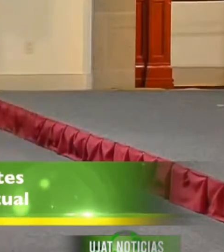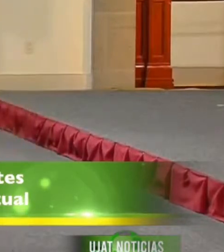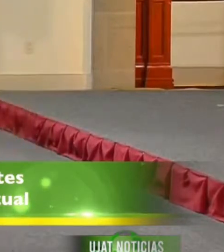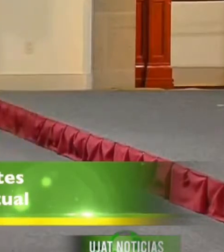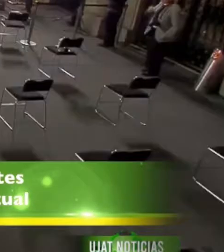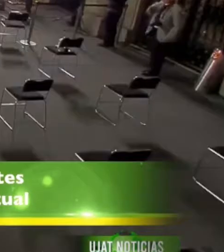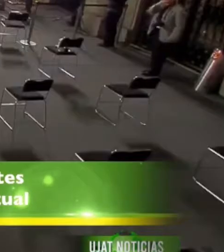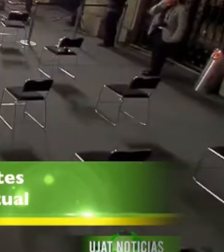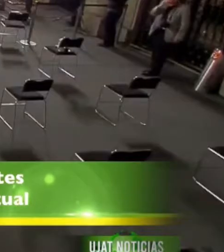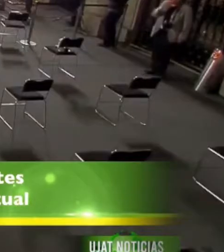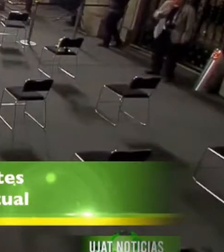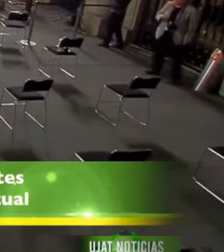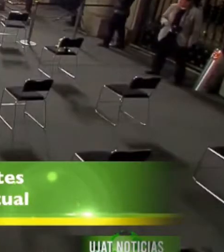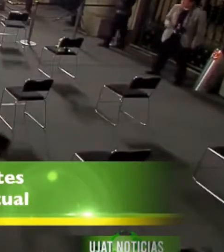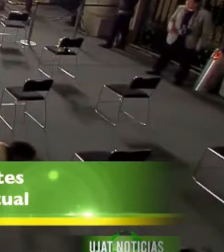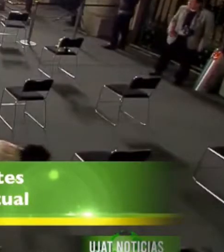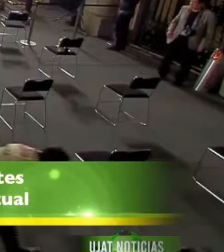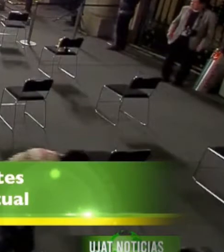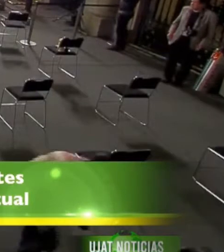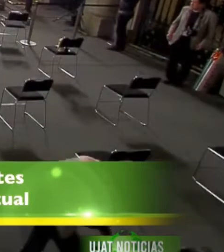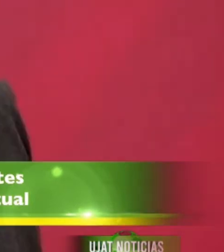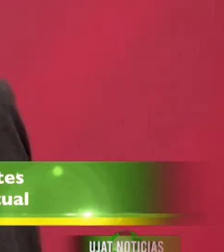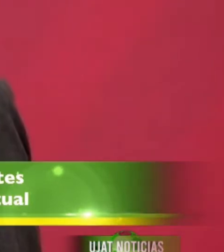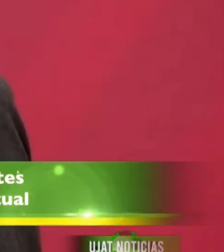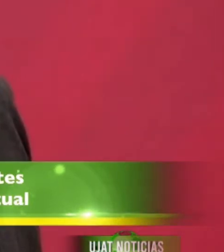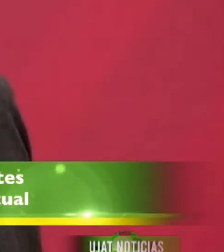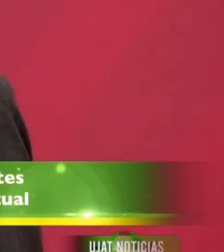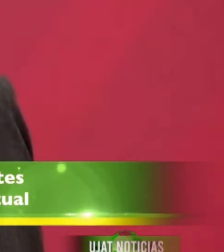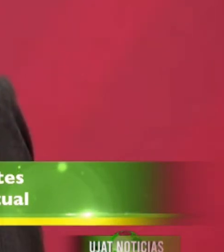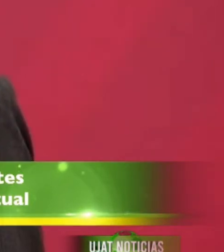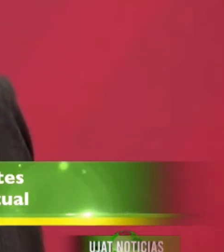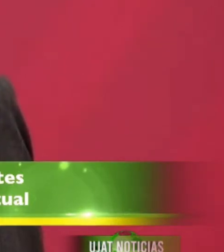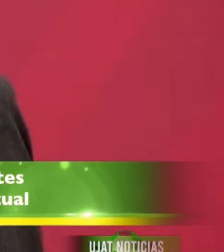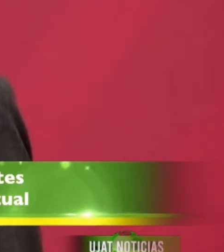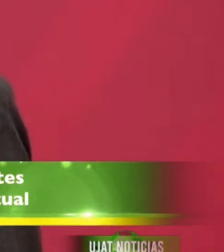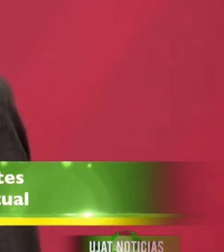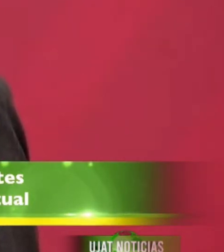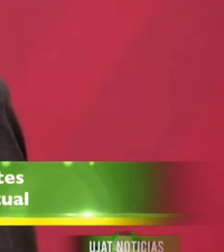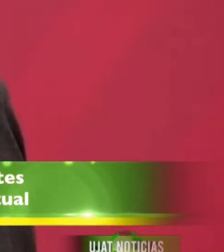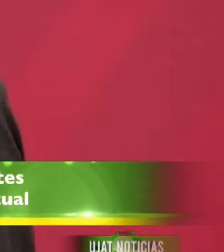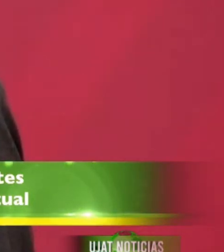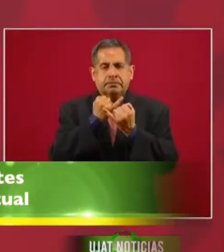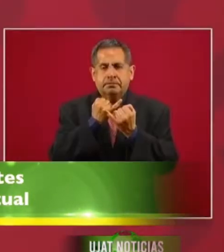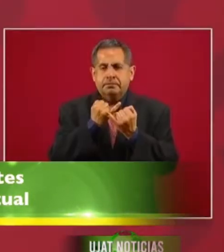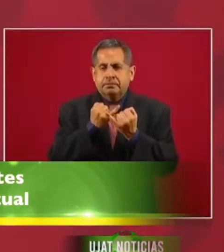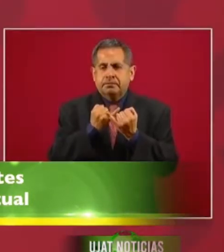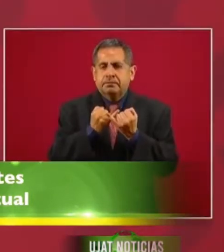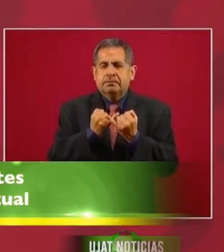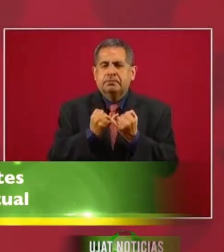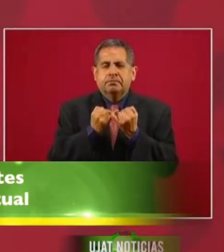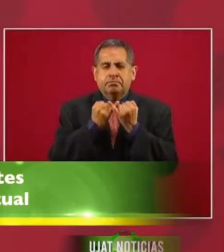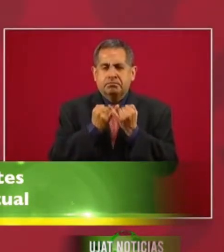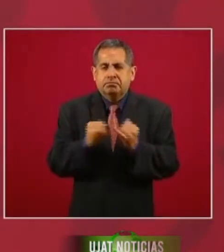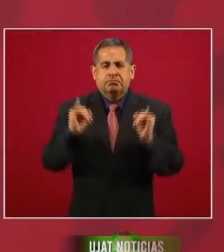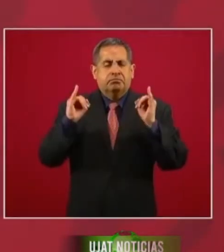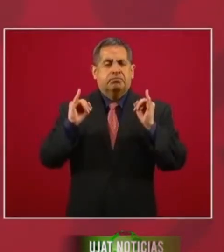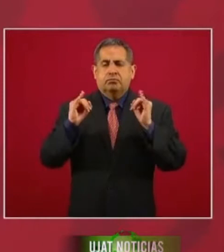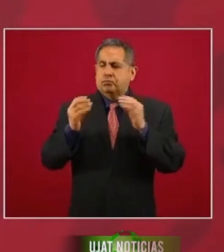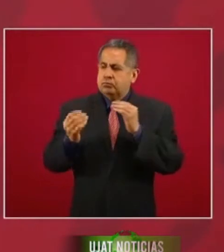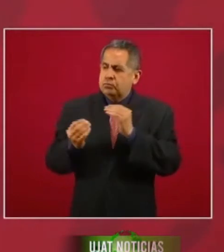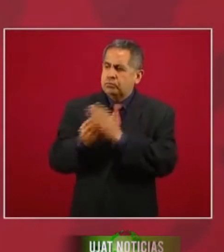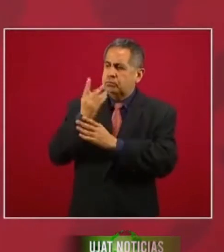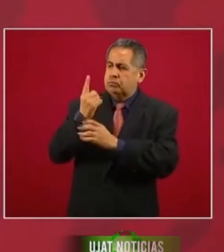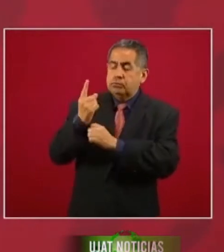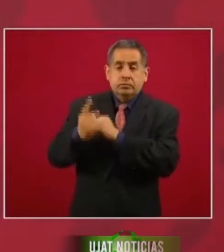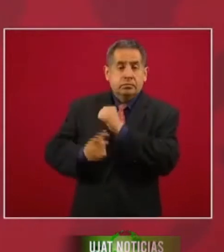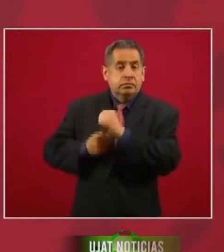Obrador, aseguró que las clases se realizarán a distancia como una medida que permita cuidar la salud de los 30 millones de estudiantes de